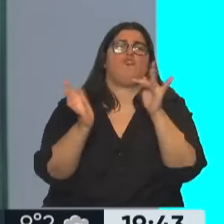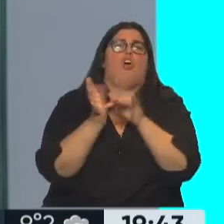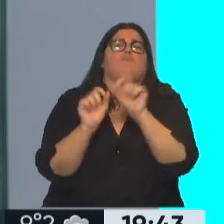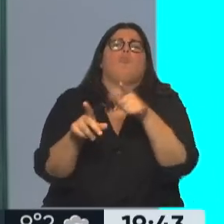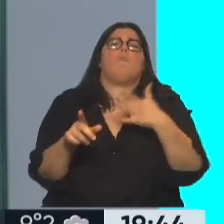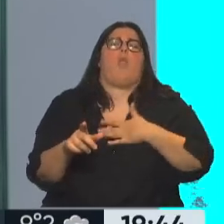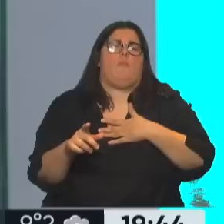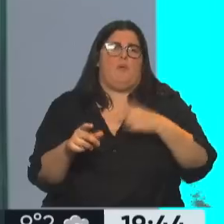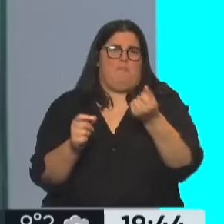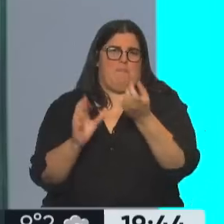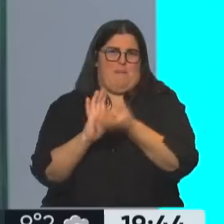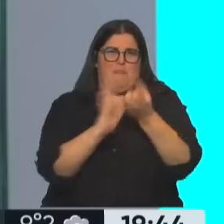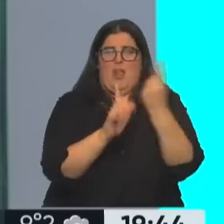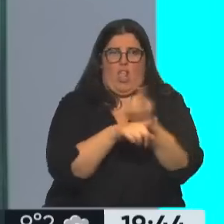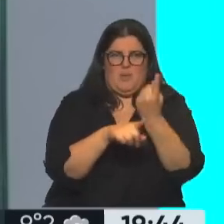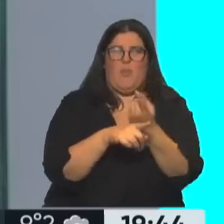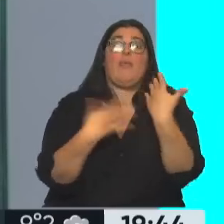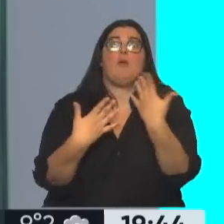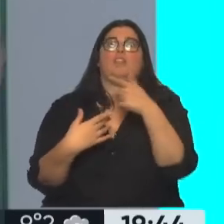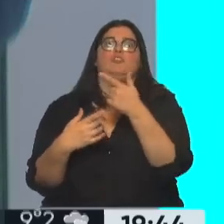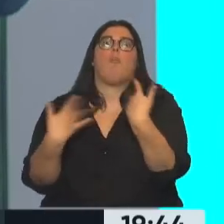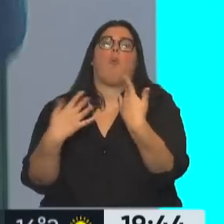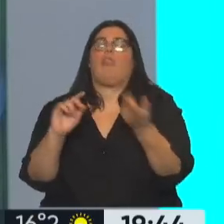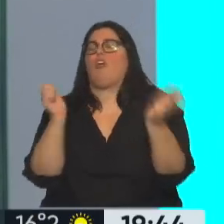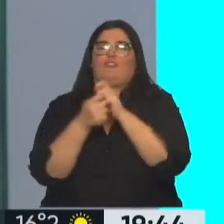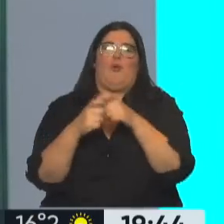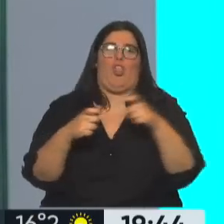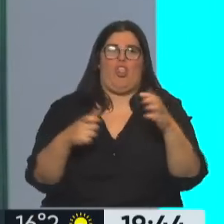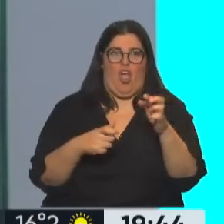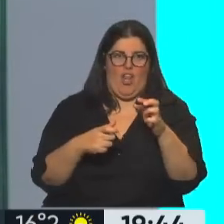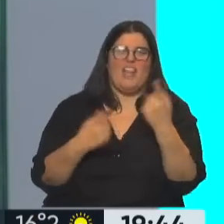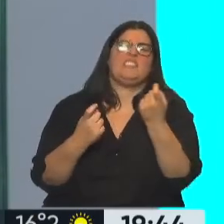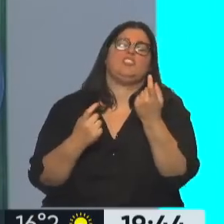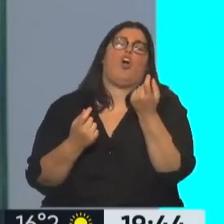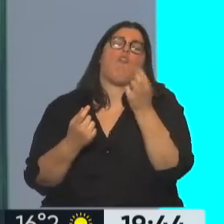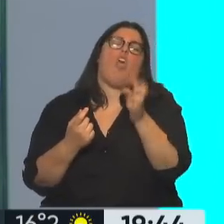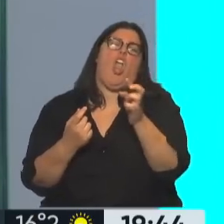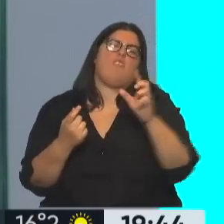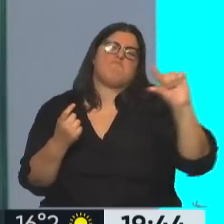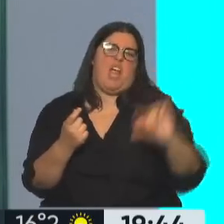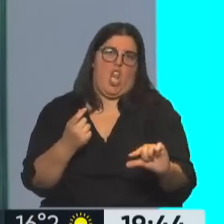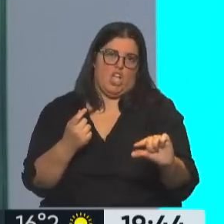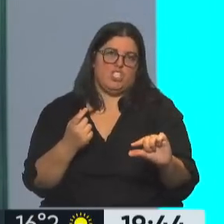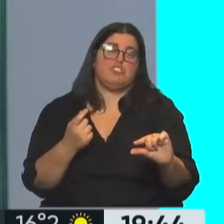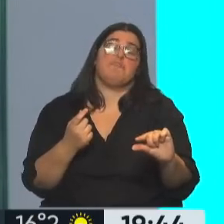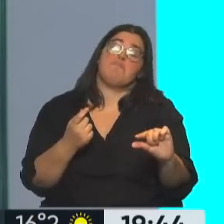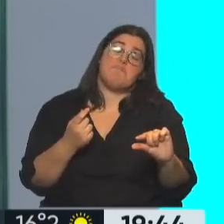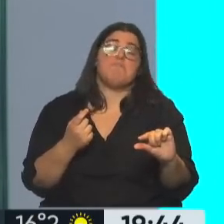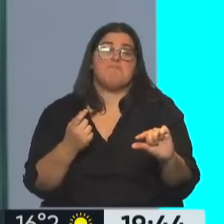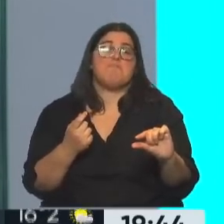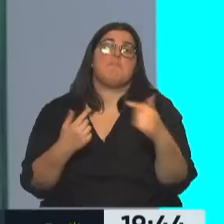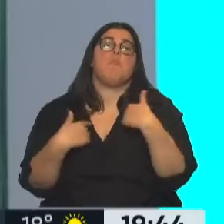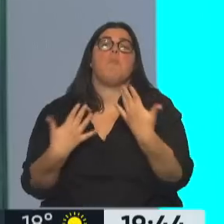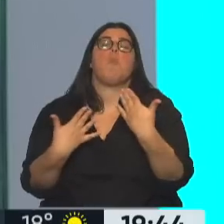dolarizarla. Por eso pasa eso, ¿se entiende? No necesito los dólares respaldatorios. Necesito menos dólares. Entonces, te puedo llevar una